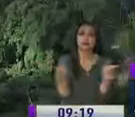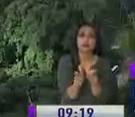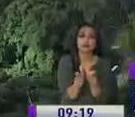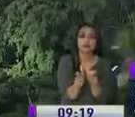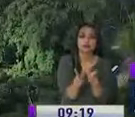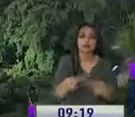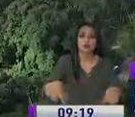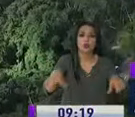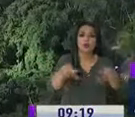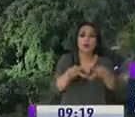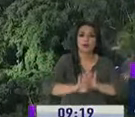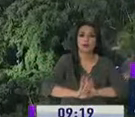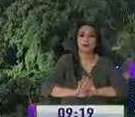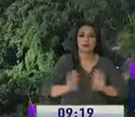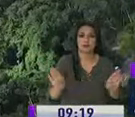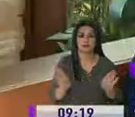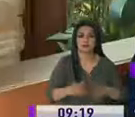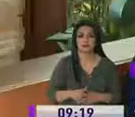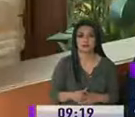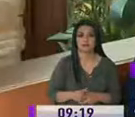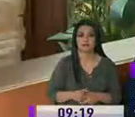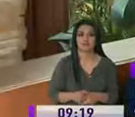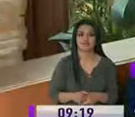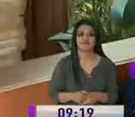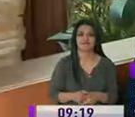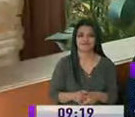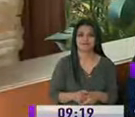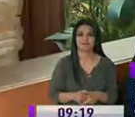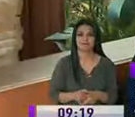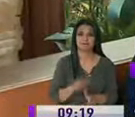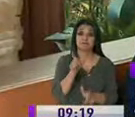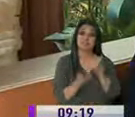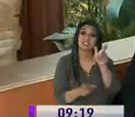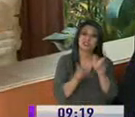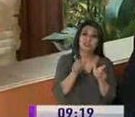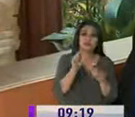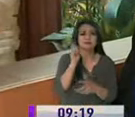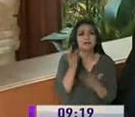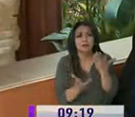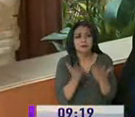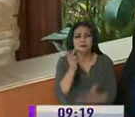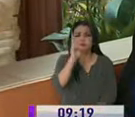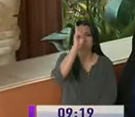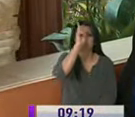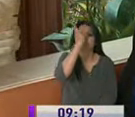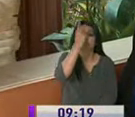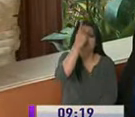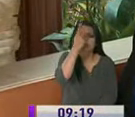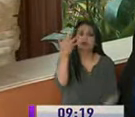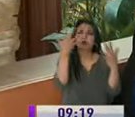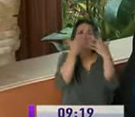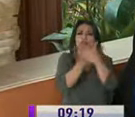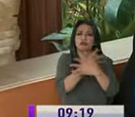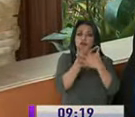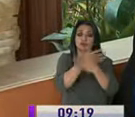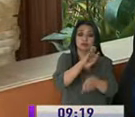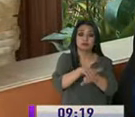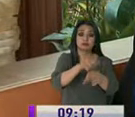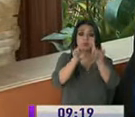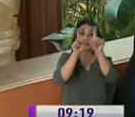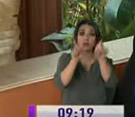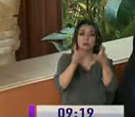el área efectiva de su explotación. En el imaginario popular, a lo mejor con la forma como está establecida la